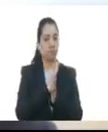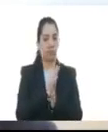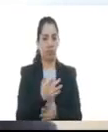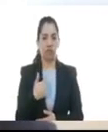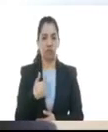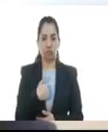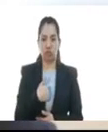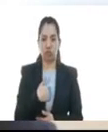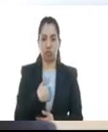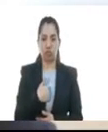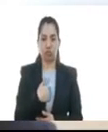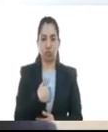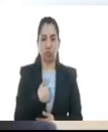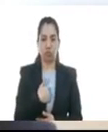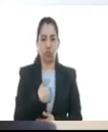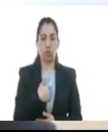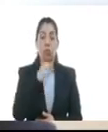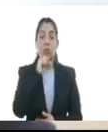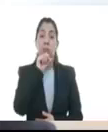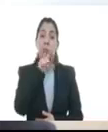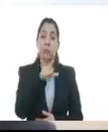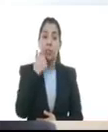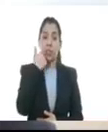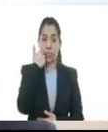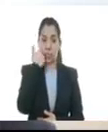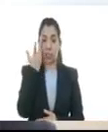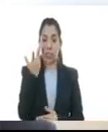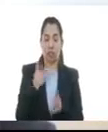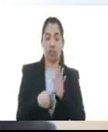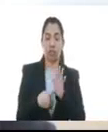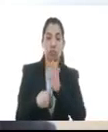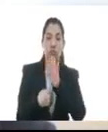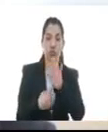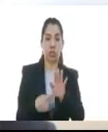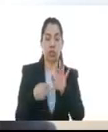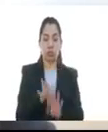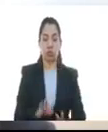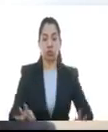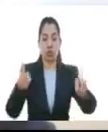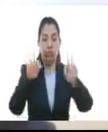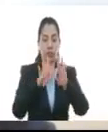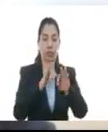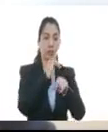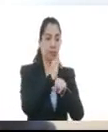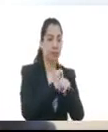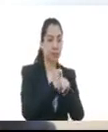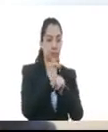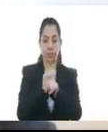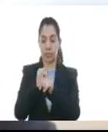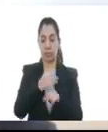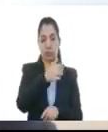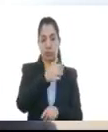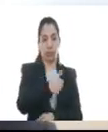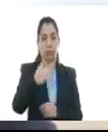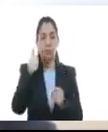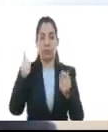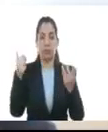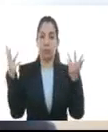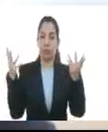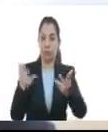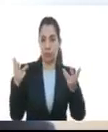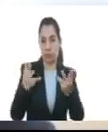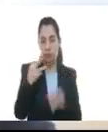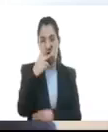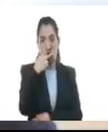quiero omitir la importancia de este trabajo de investigación que ha hecho cada uno de ustedes como periodistas, y